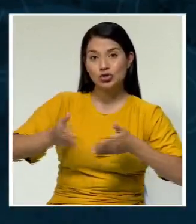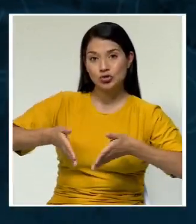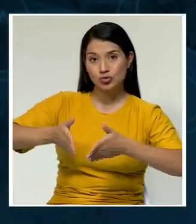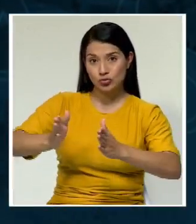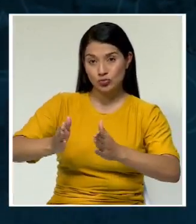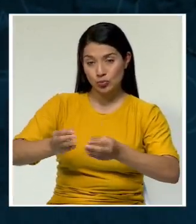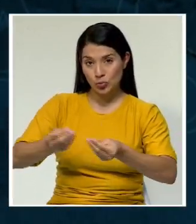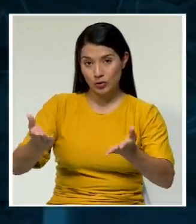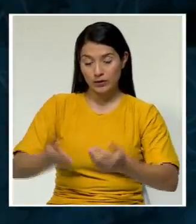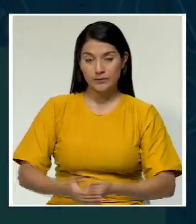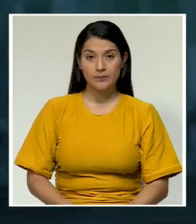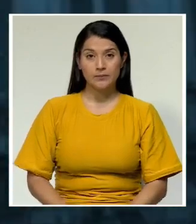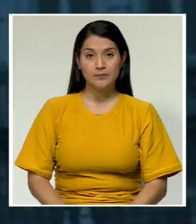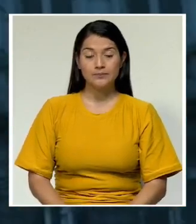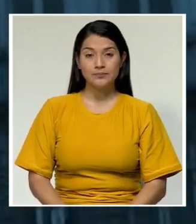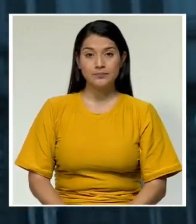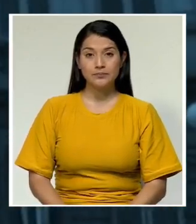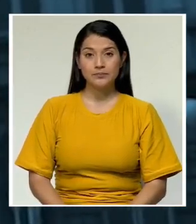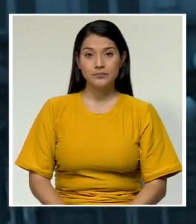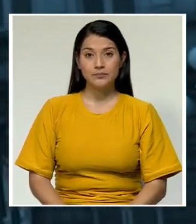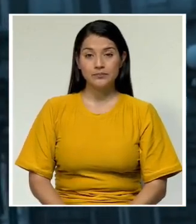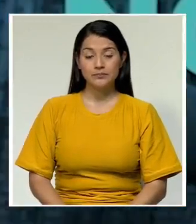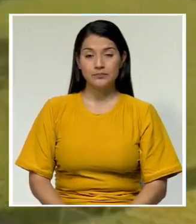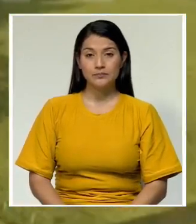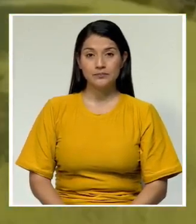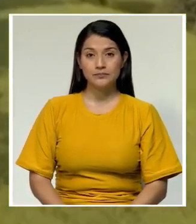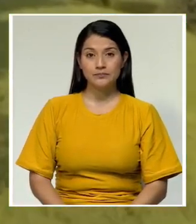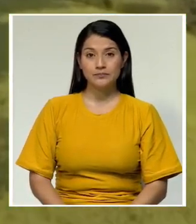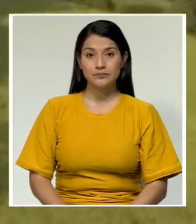empresas privadas que quieran construir obra pública.